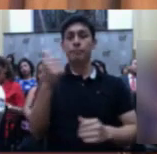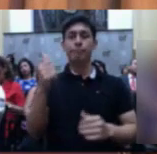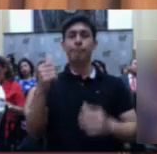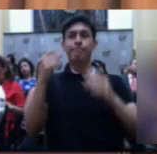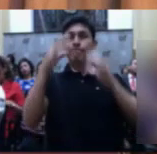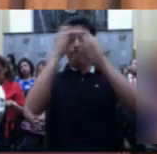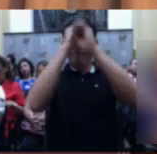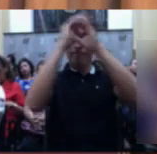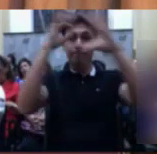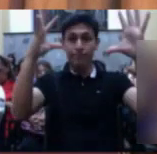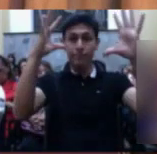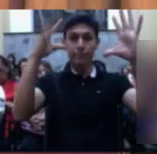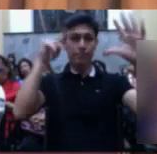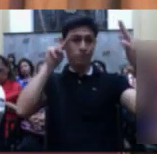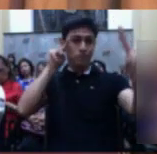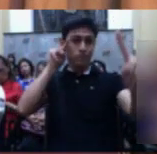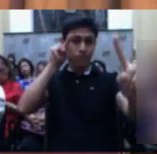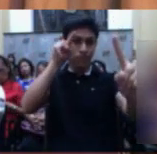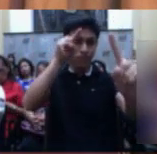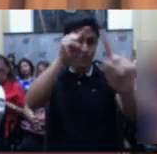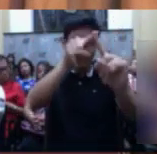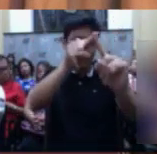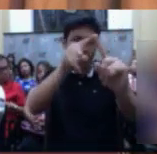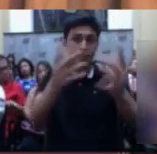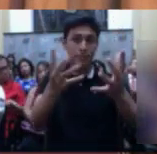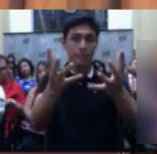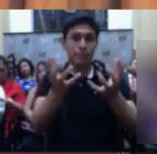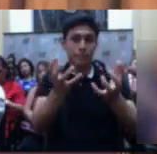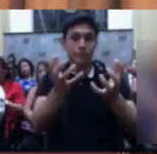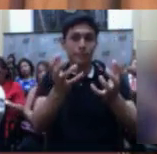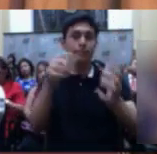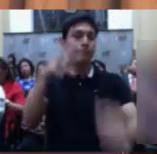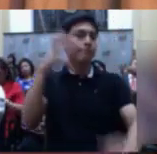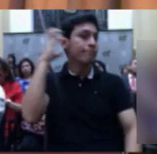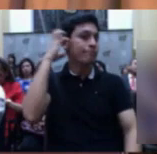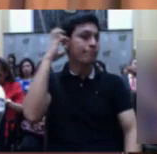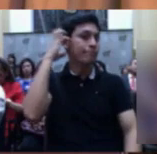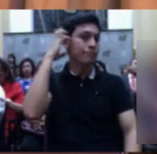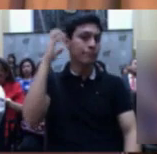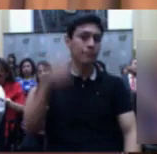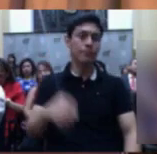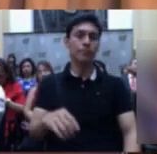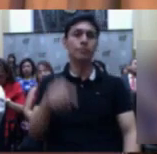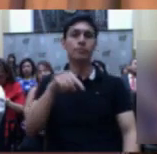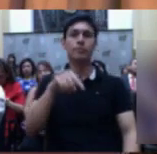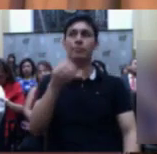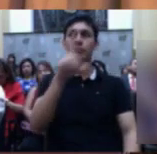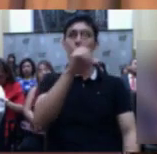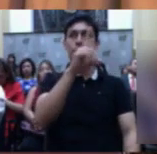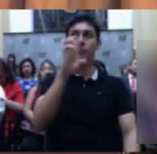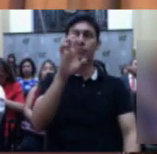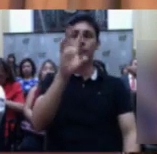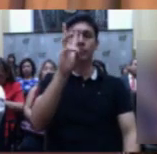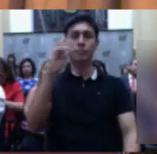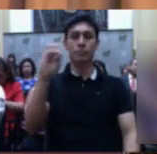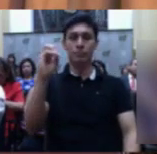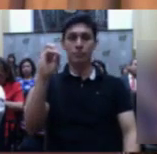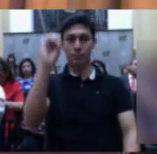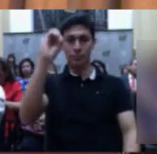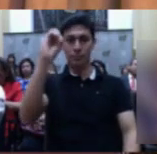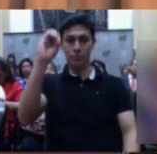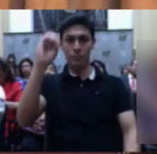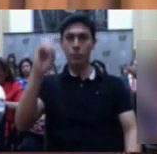sueños y posterior logro ha sido la creación del programa Miraflores 360 grados, todos juntos por la seguridad